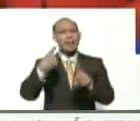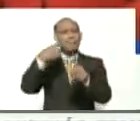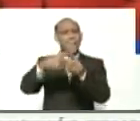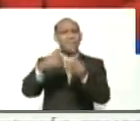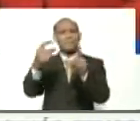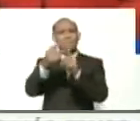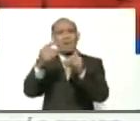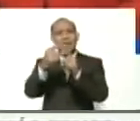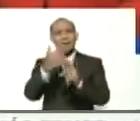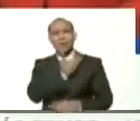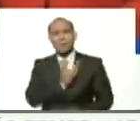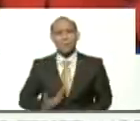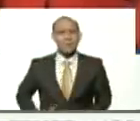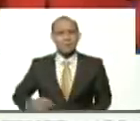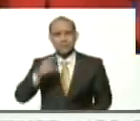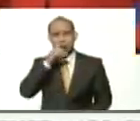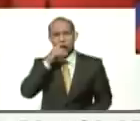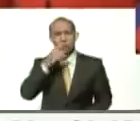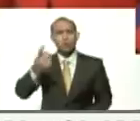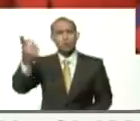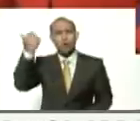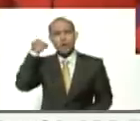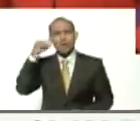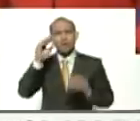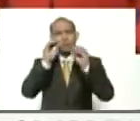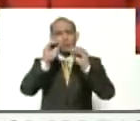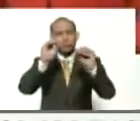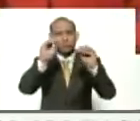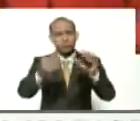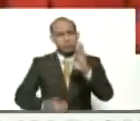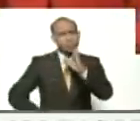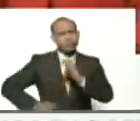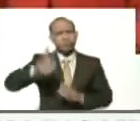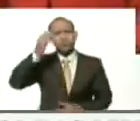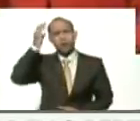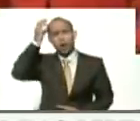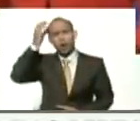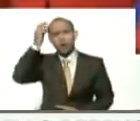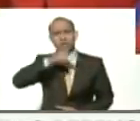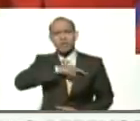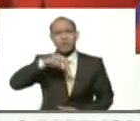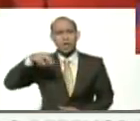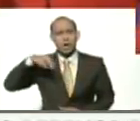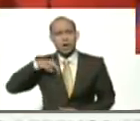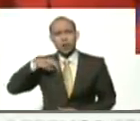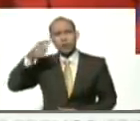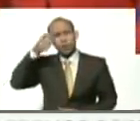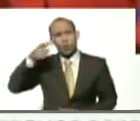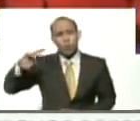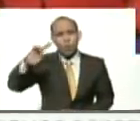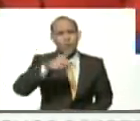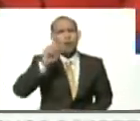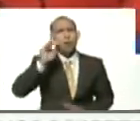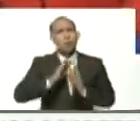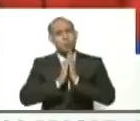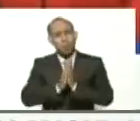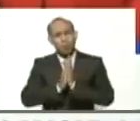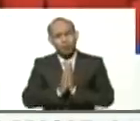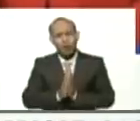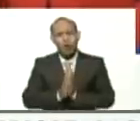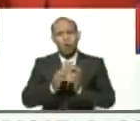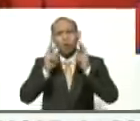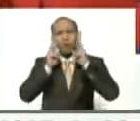presidente nicolás maduro ayer llamando a la máxima conciencia de nuestro pueblo siempre estar informado de lo que está ocurriendo